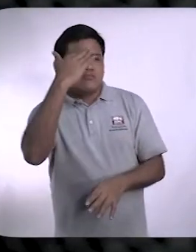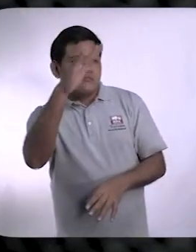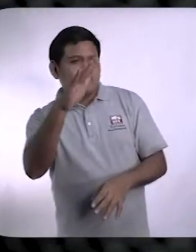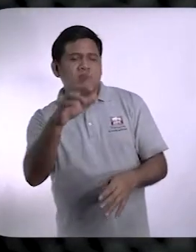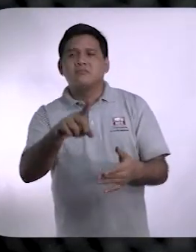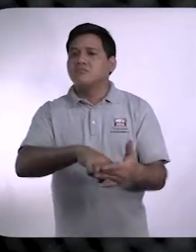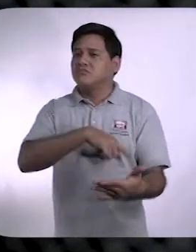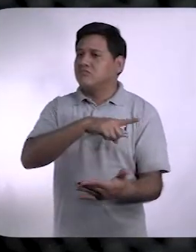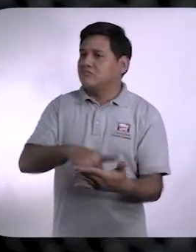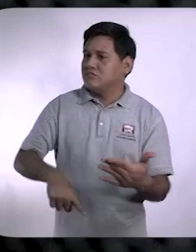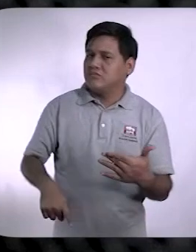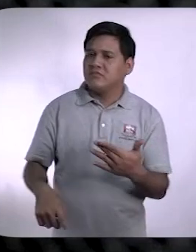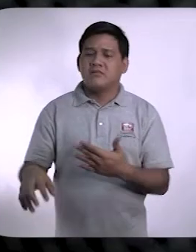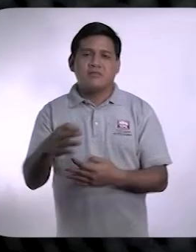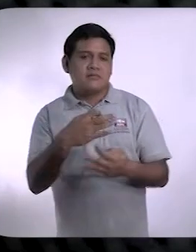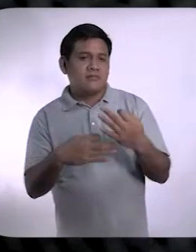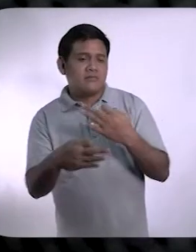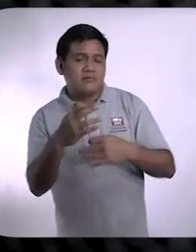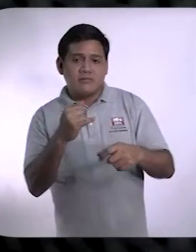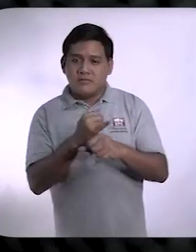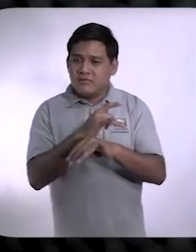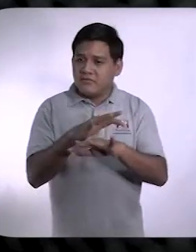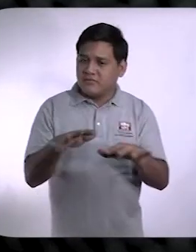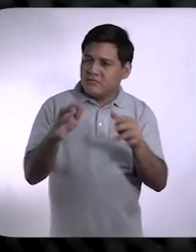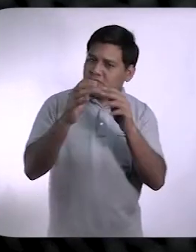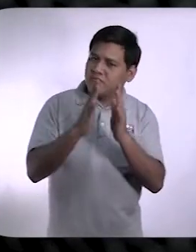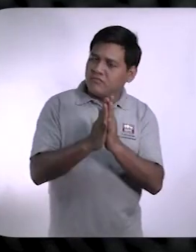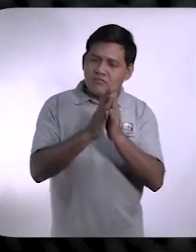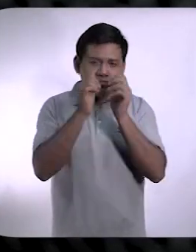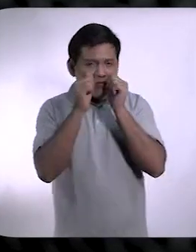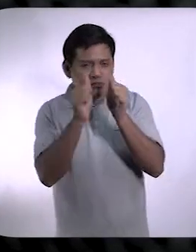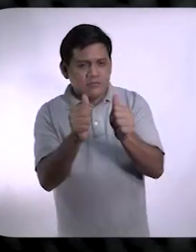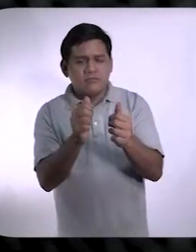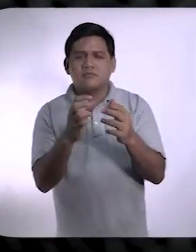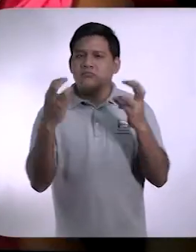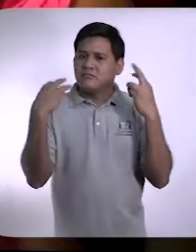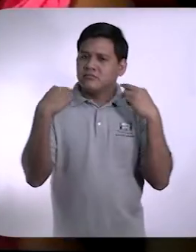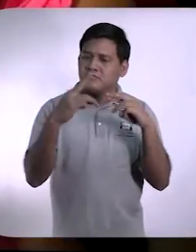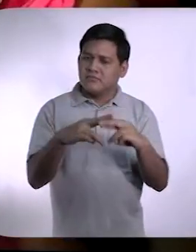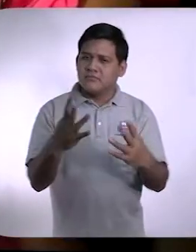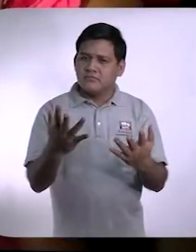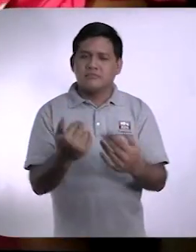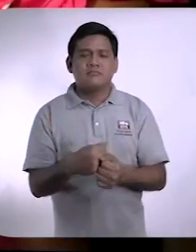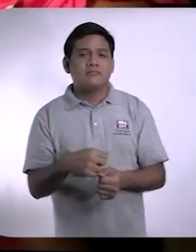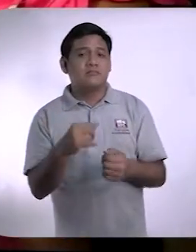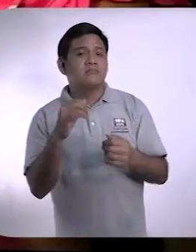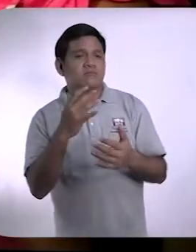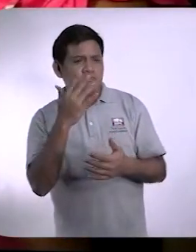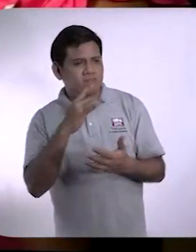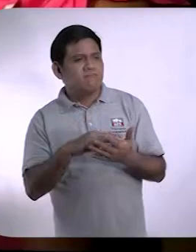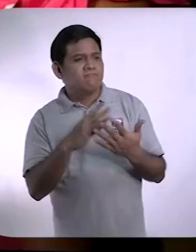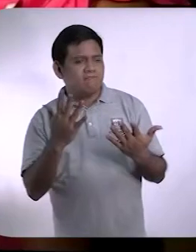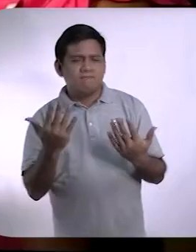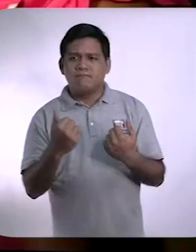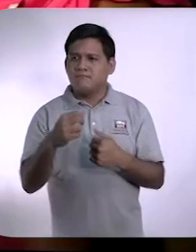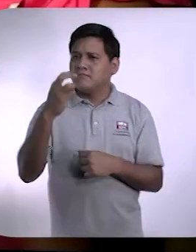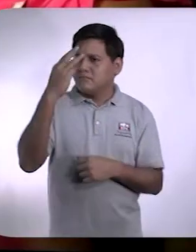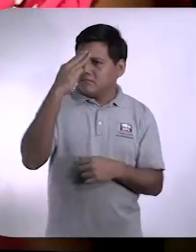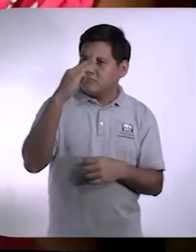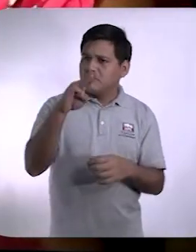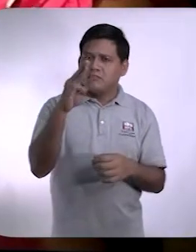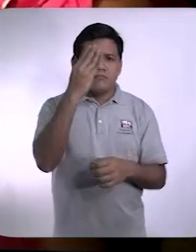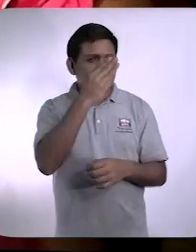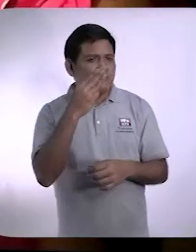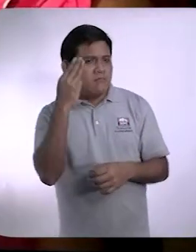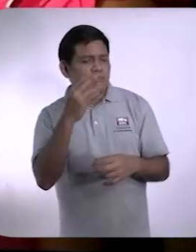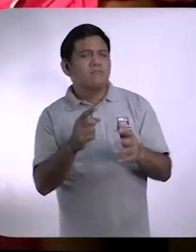que tengan toda la información, así que pongan atención, maestro. Claro que sí, Marta. Bueno, aquí traigo unas muestras en